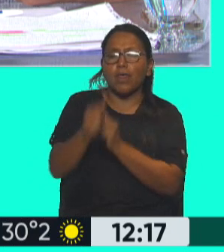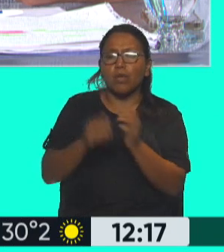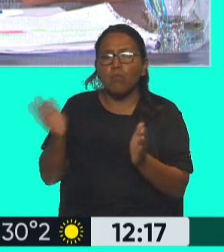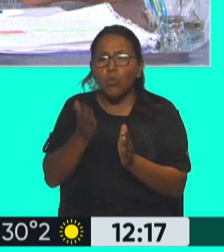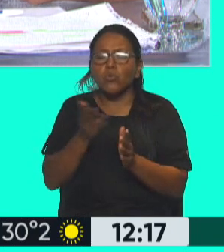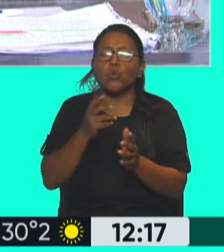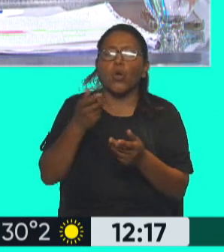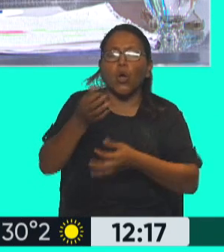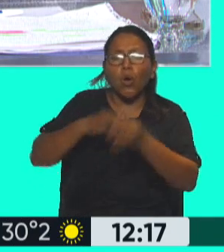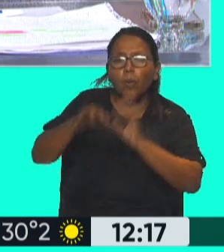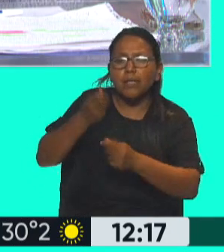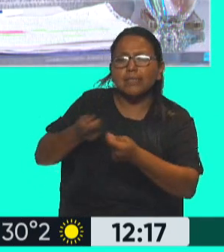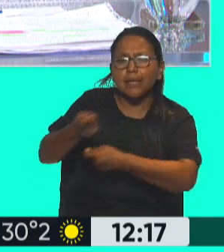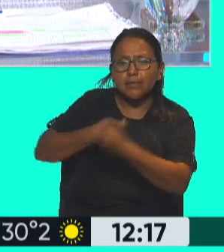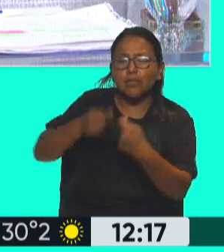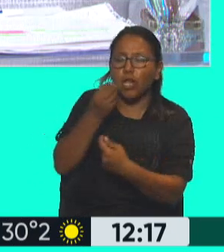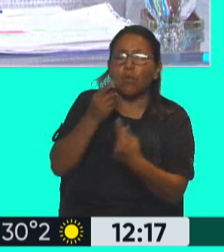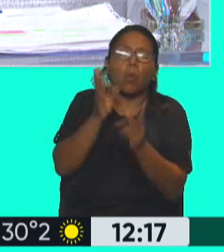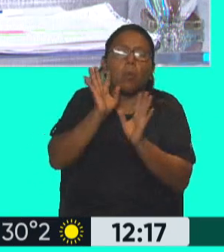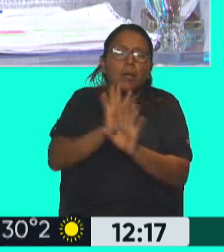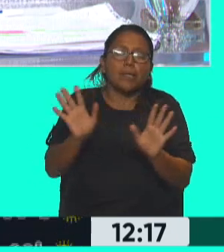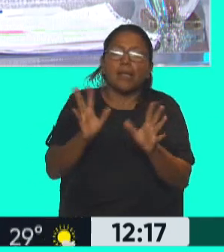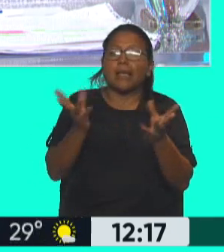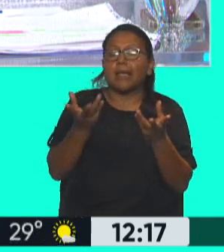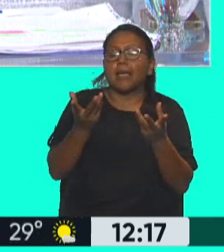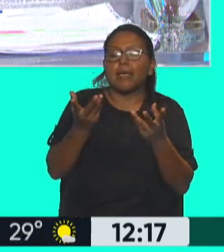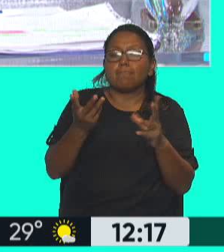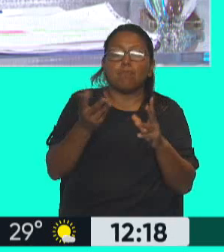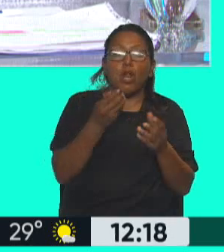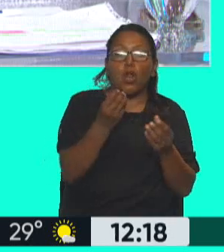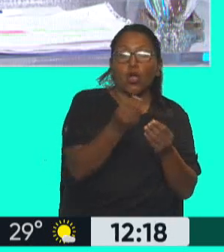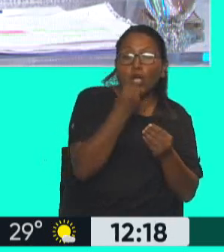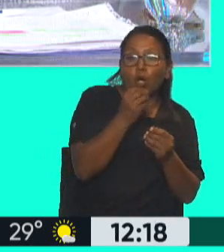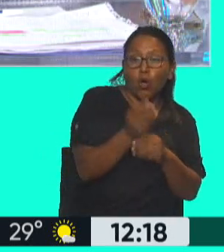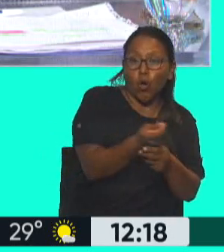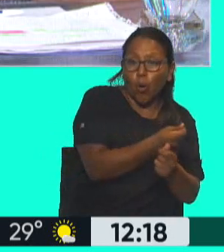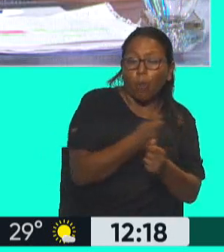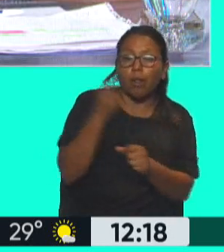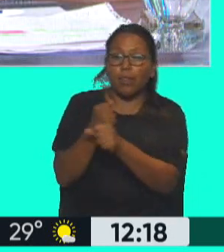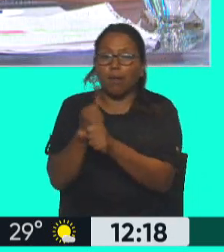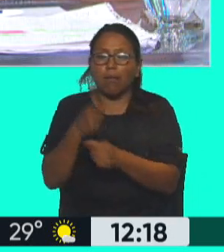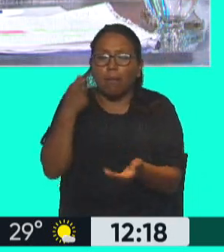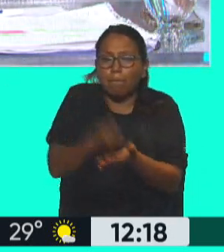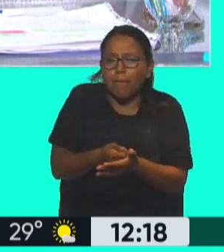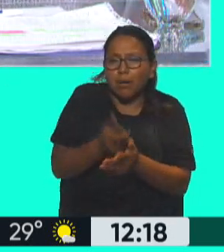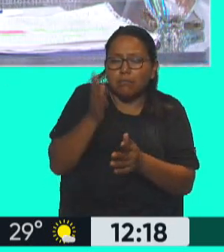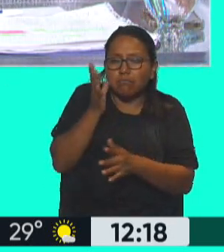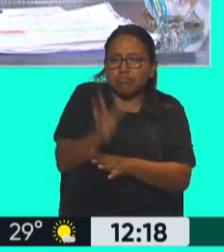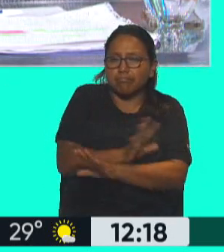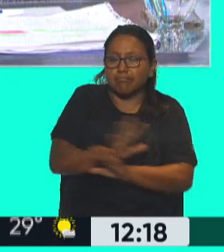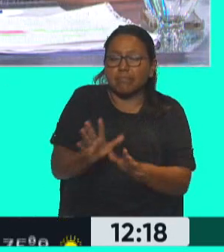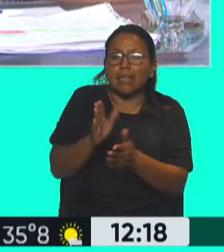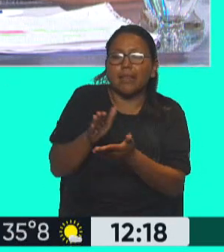de alimentos. No es posible que las 2 puntas, los que consumen y los que trabajan, terminen pagando las consecuencias de